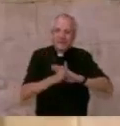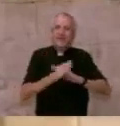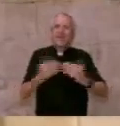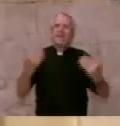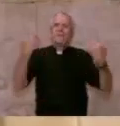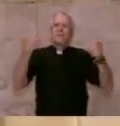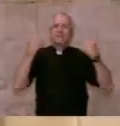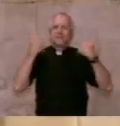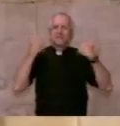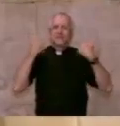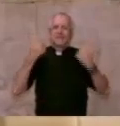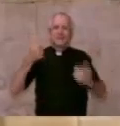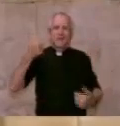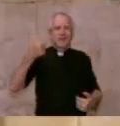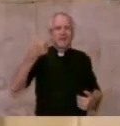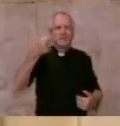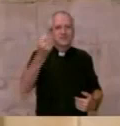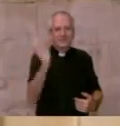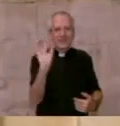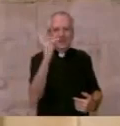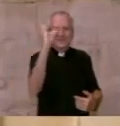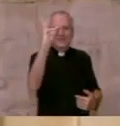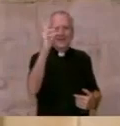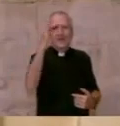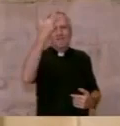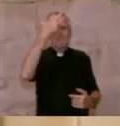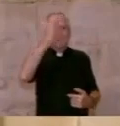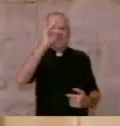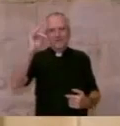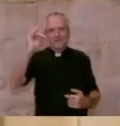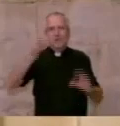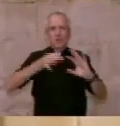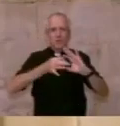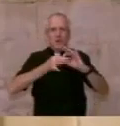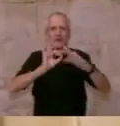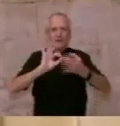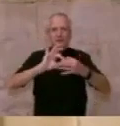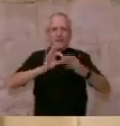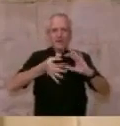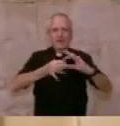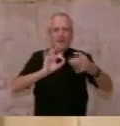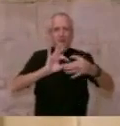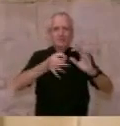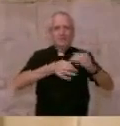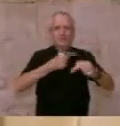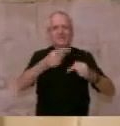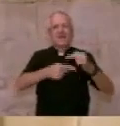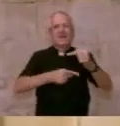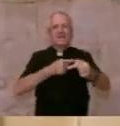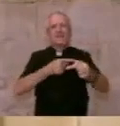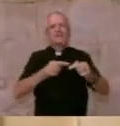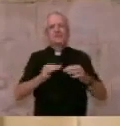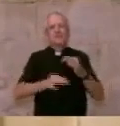apostólica. Que agafi la torxa de la fe como una anella más en la cadena de la sucesión apostólica.